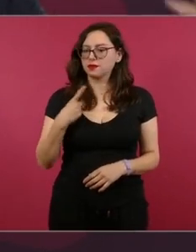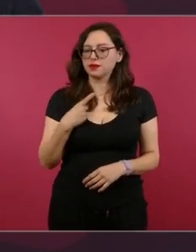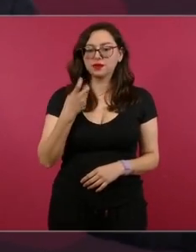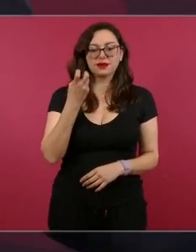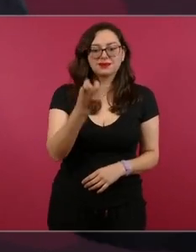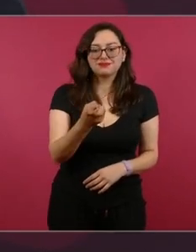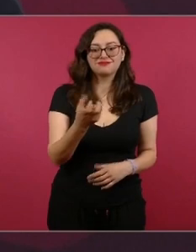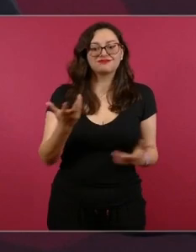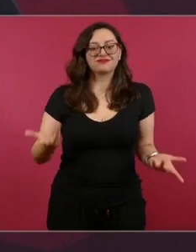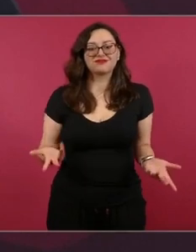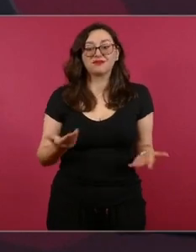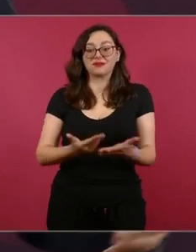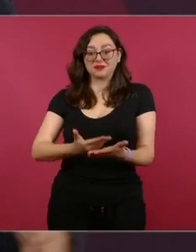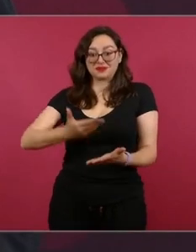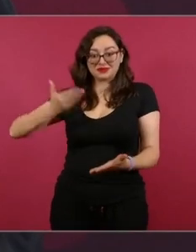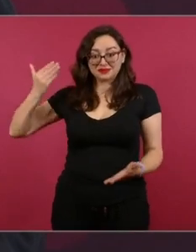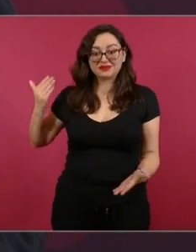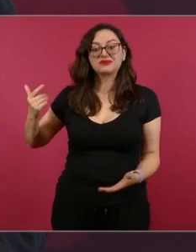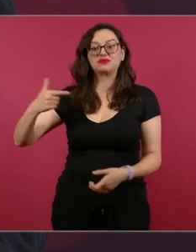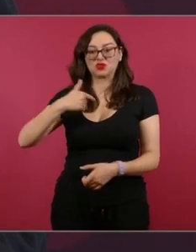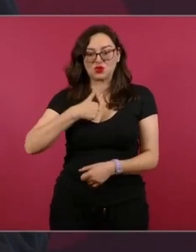de un desafuero.